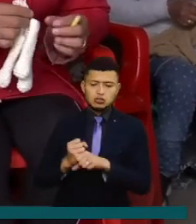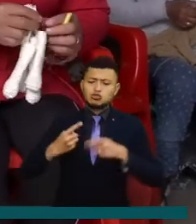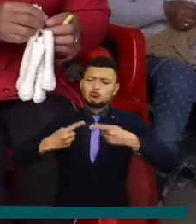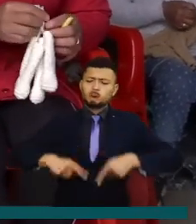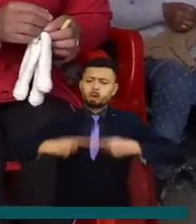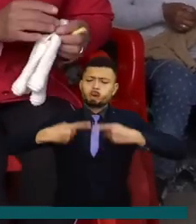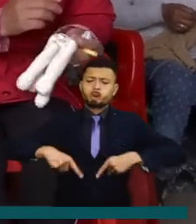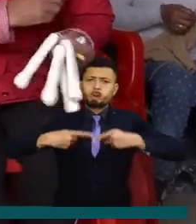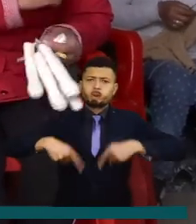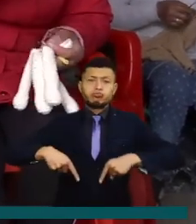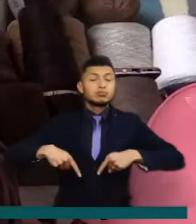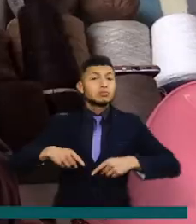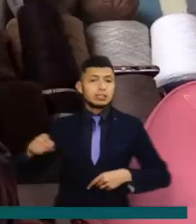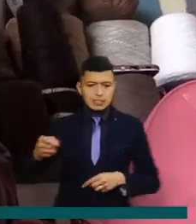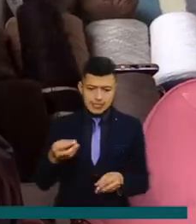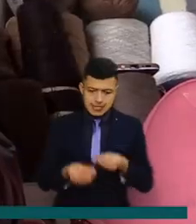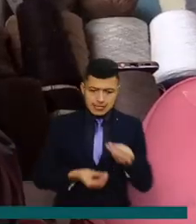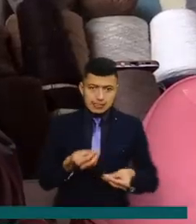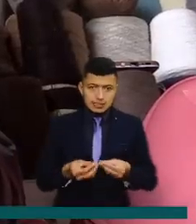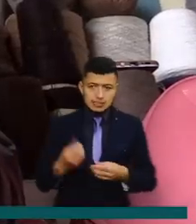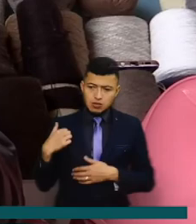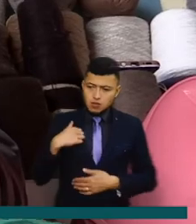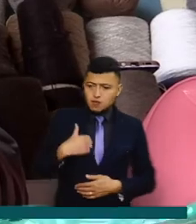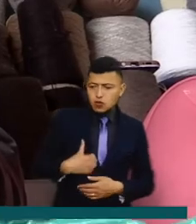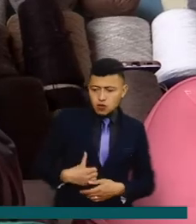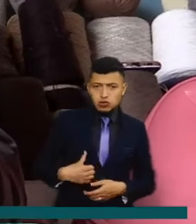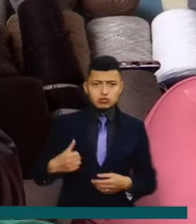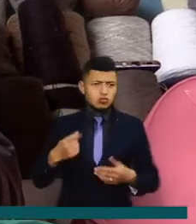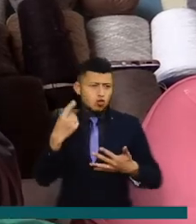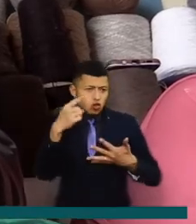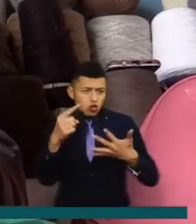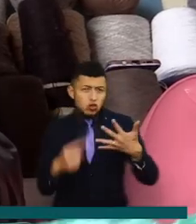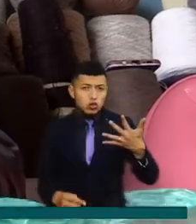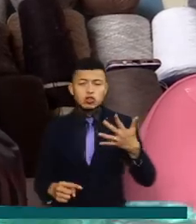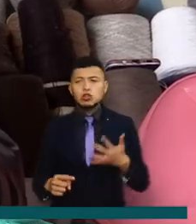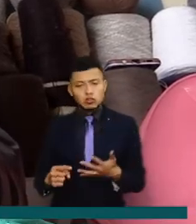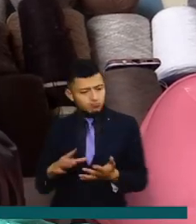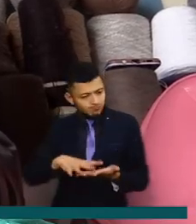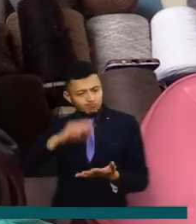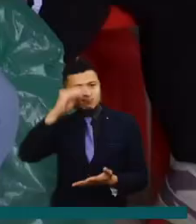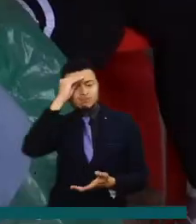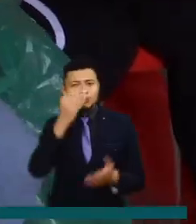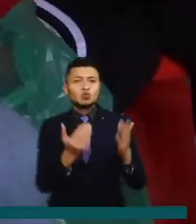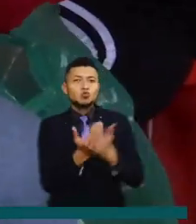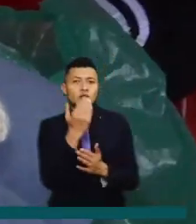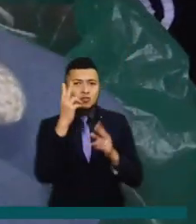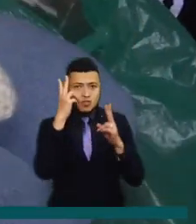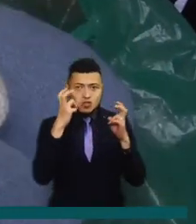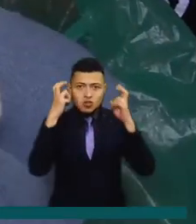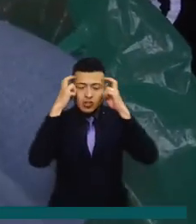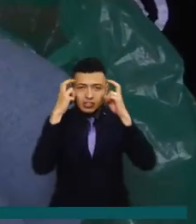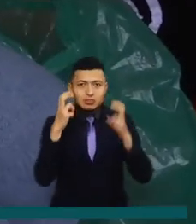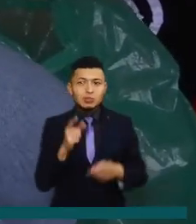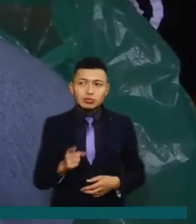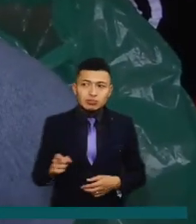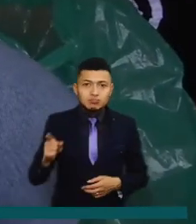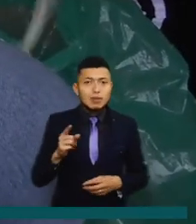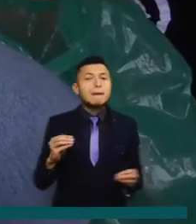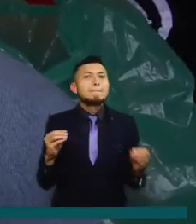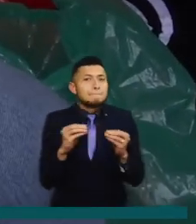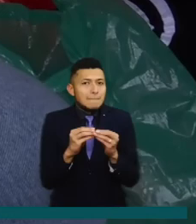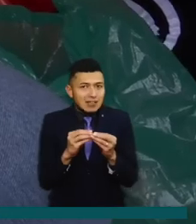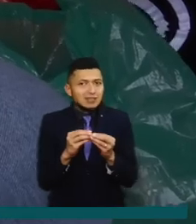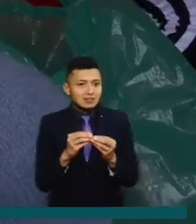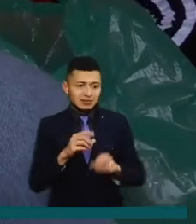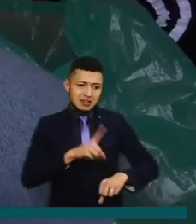dos agujas. En la construcción de bolsos y otros accesorios ha encontrado la manera de aprender nuevos conocimientos,